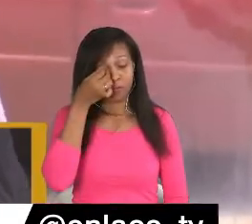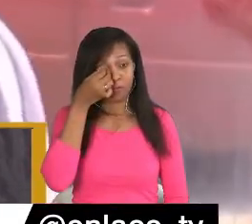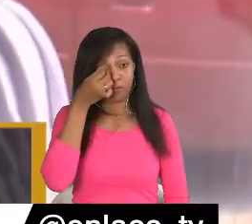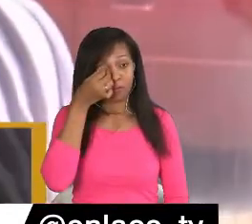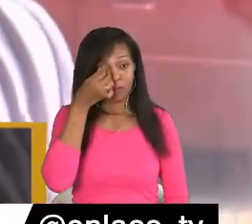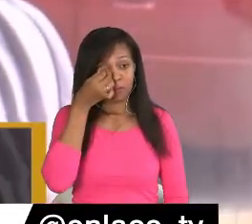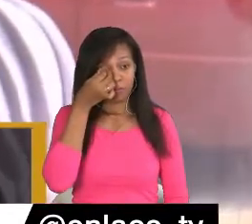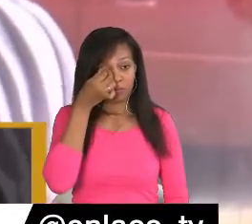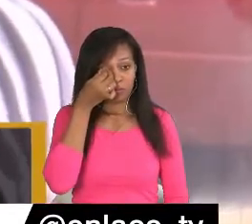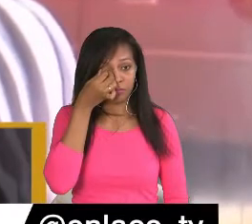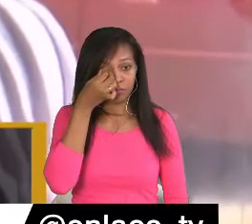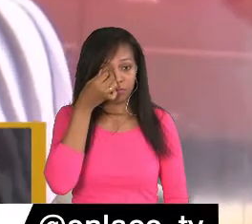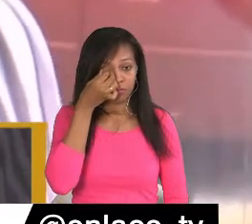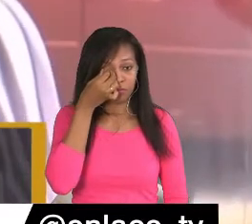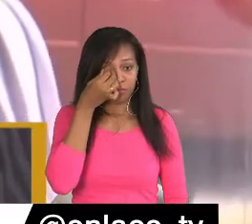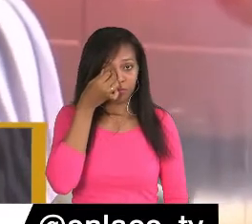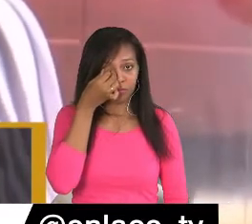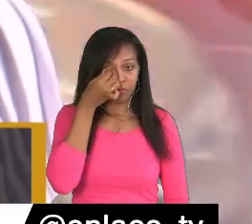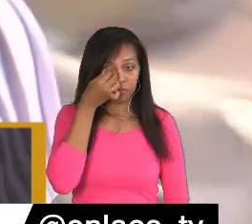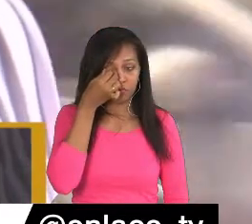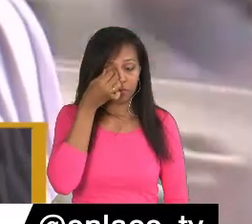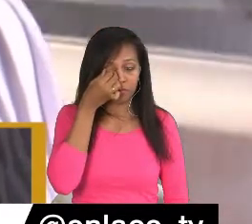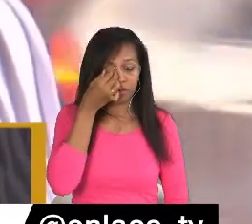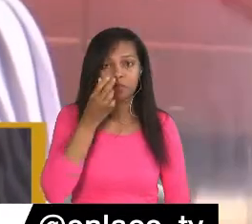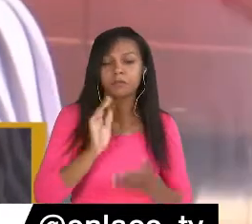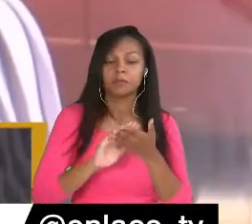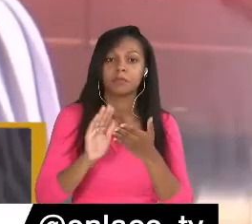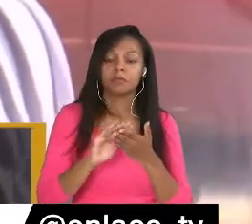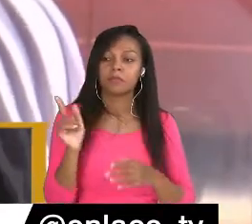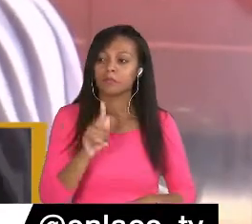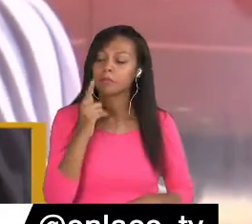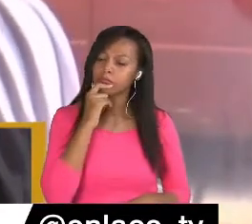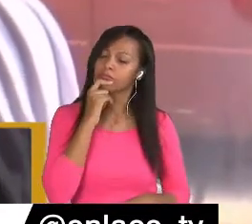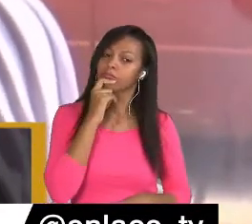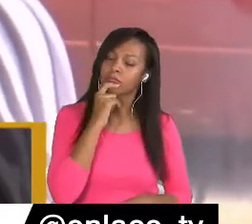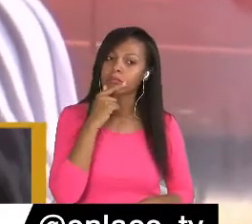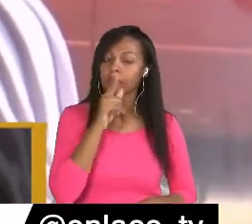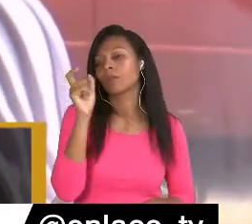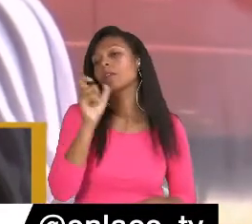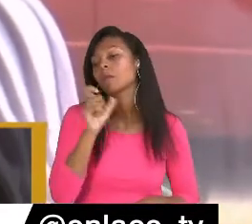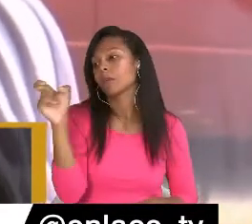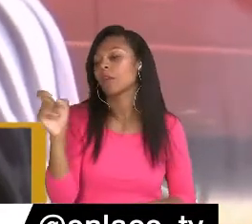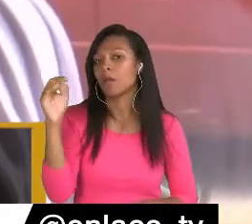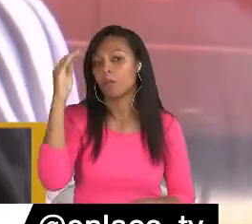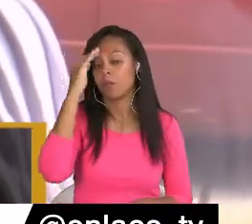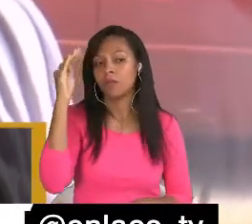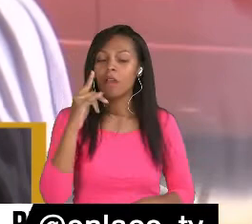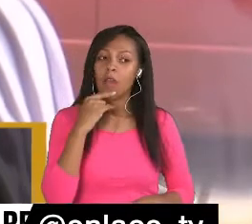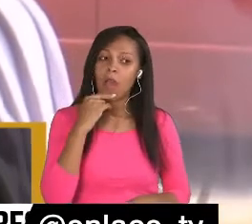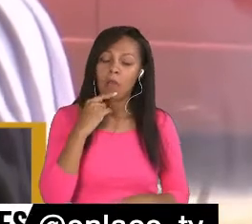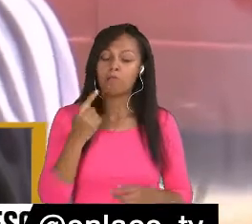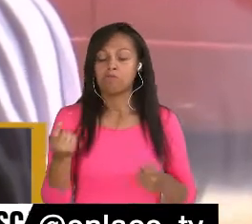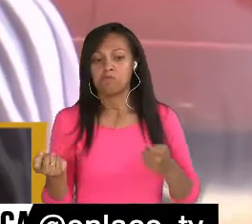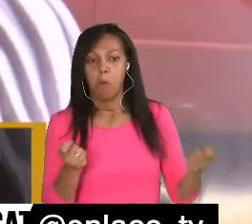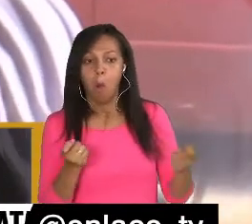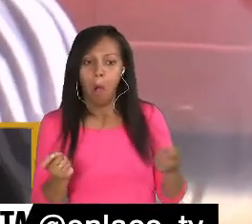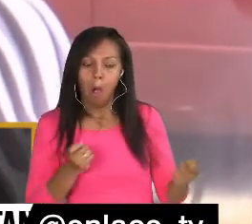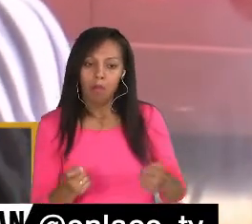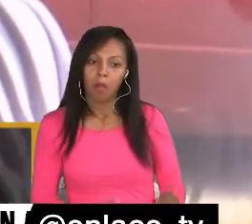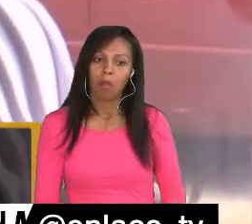que las autoridades están tomando el uso del control de lo que